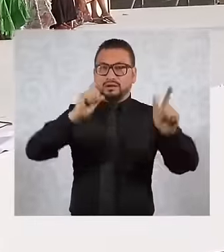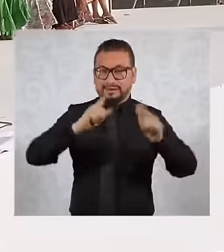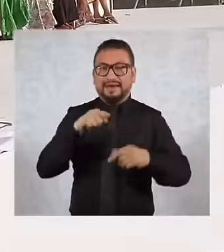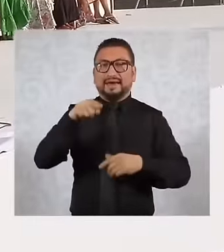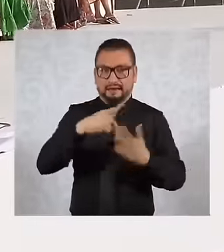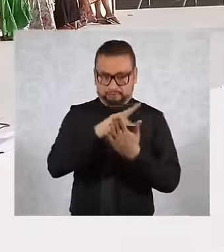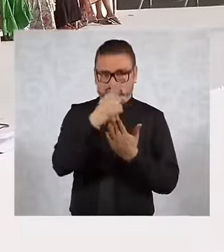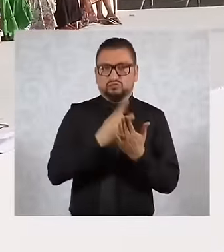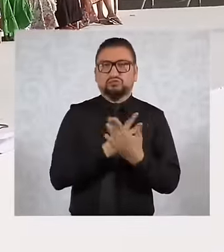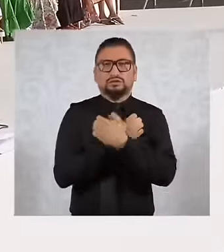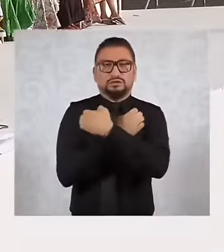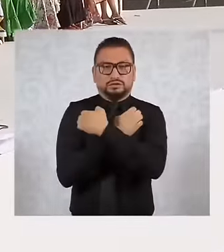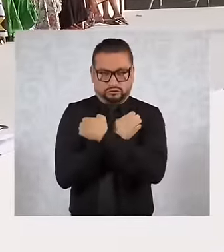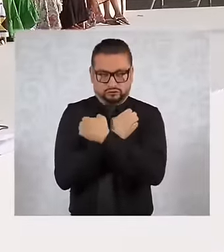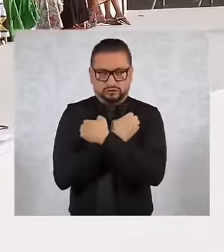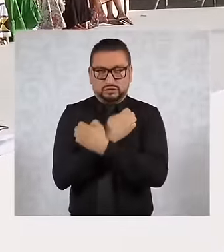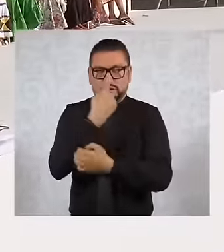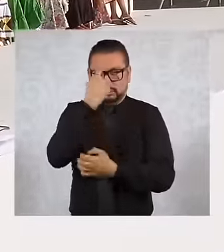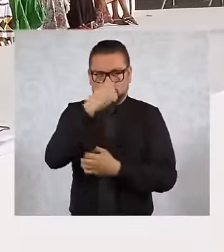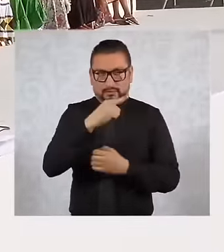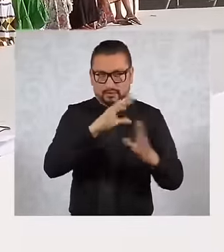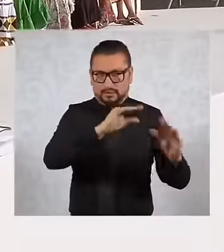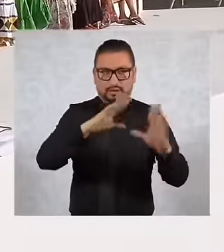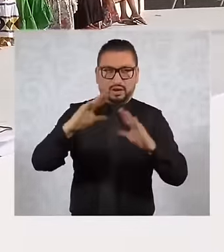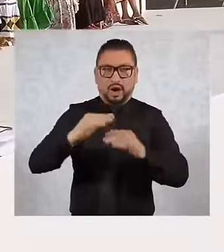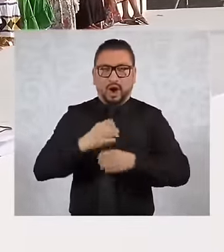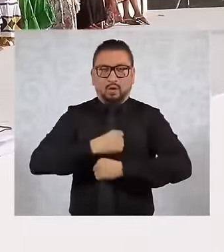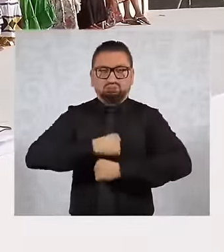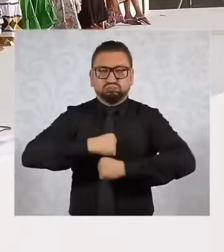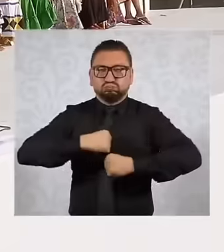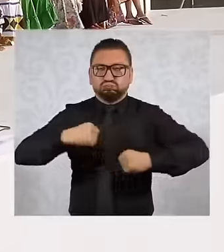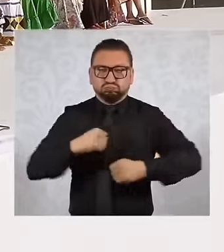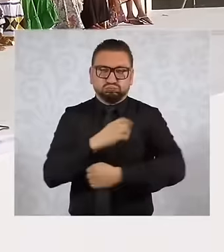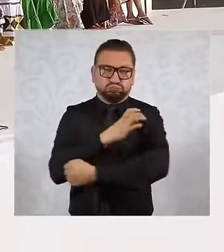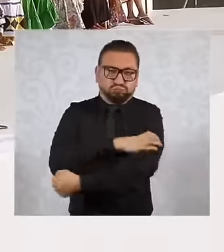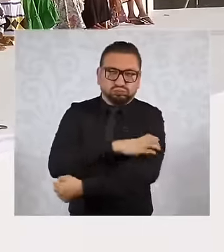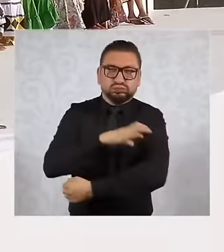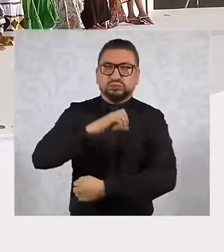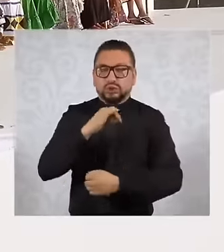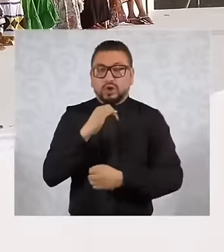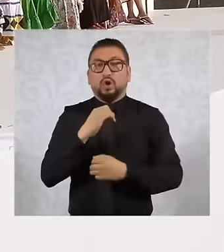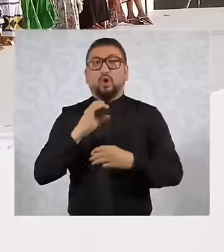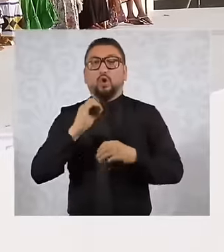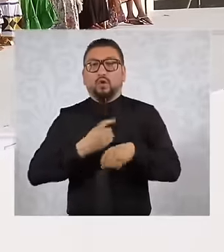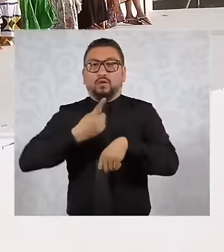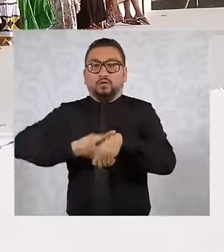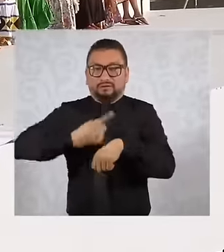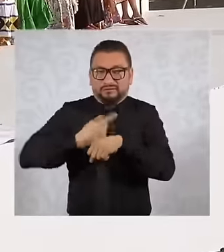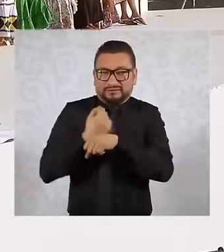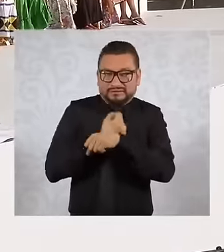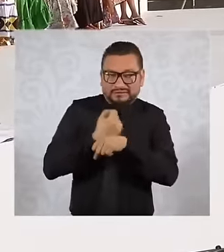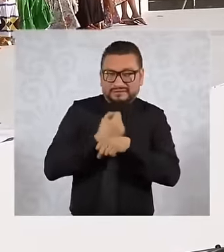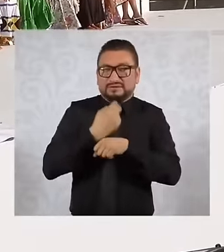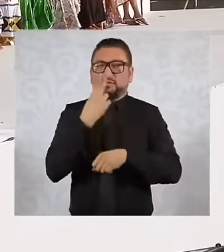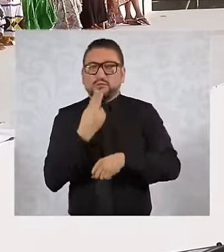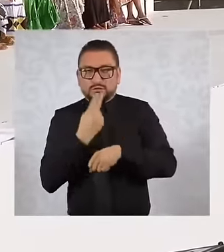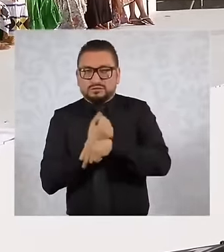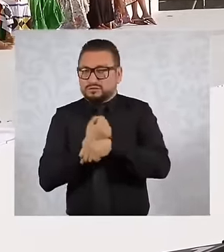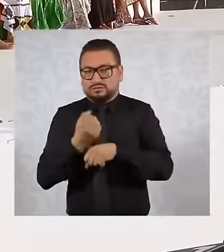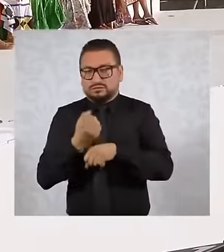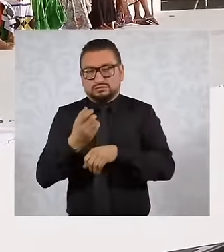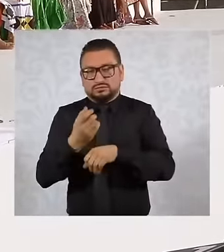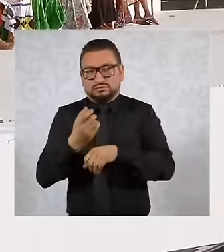educativo extenso para reducir obesidad, hipertensión y diabetes. Nada de seguir